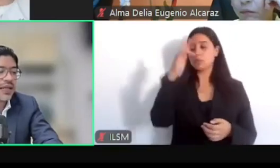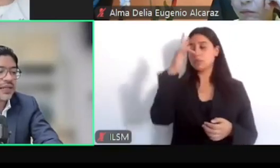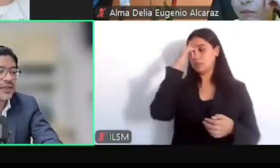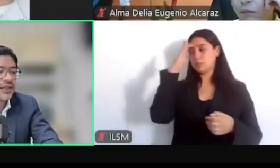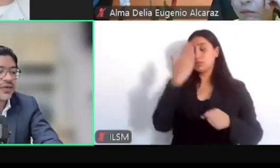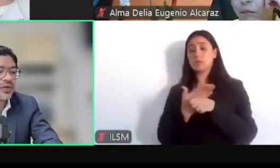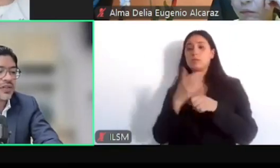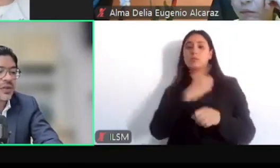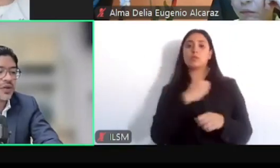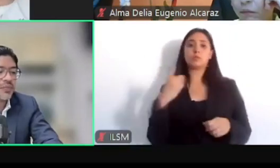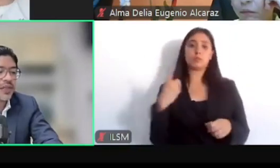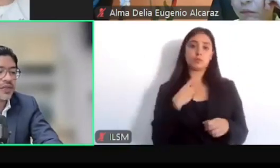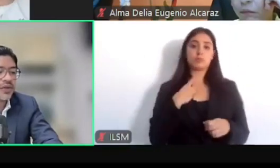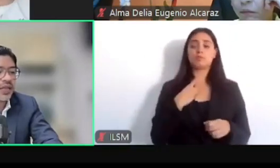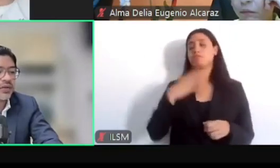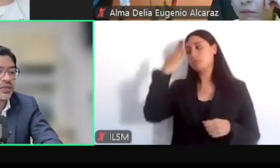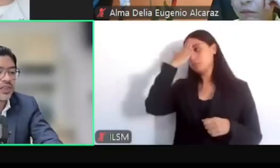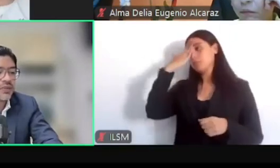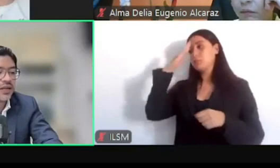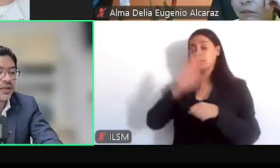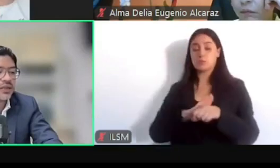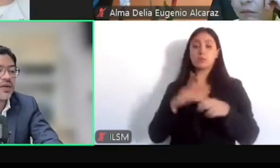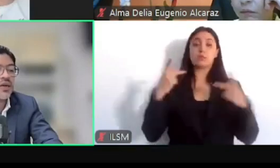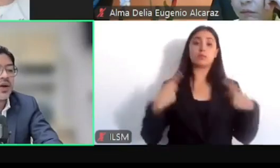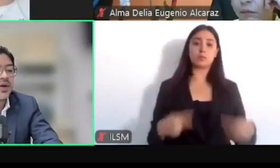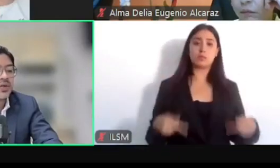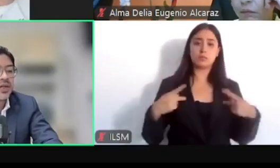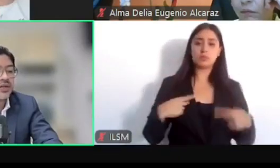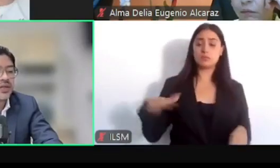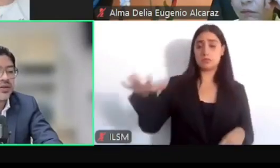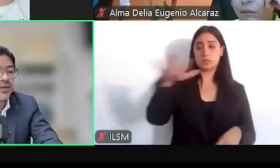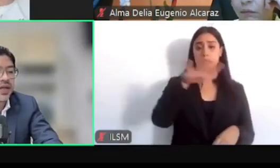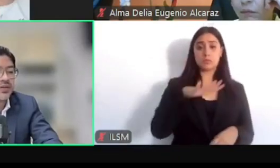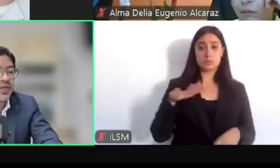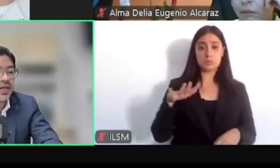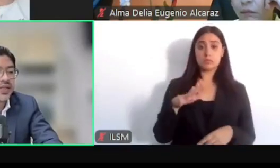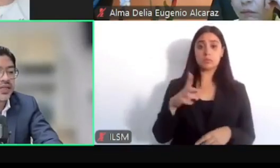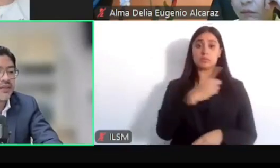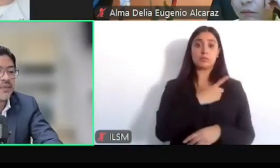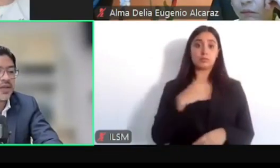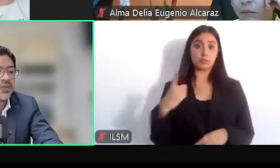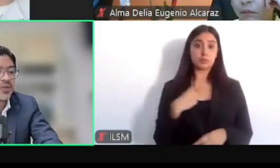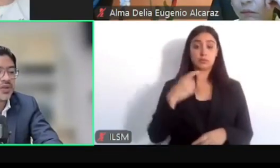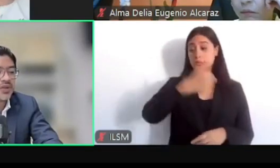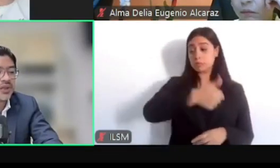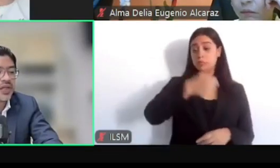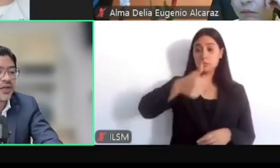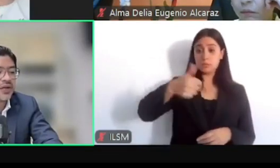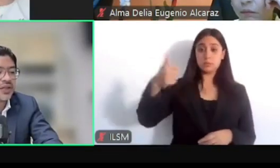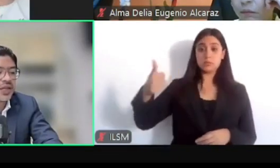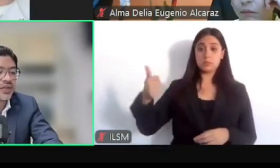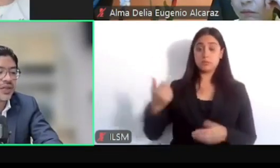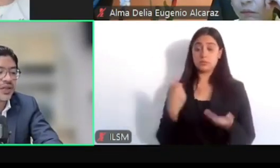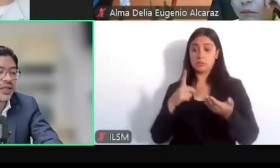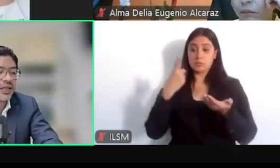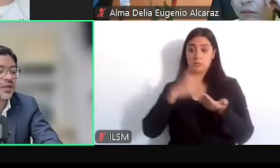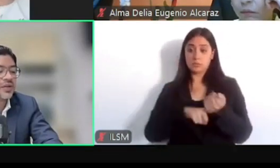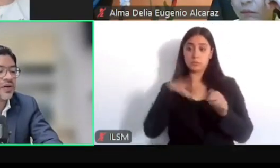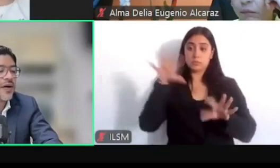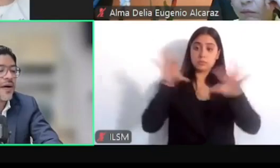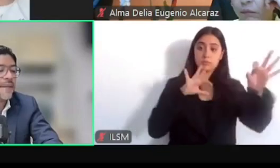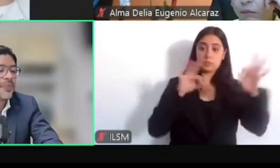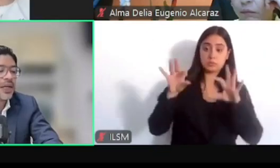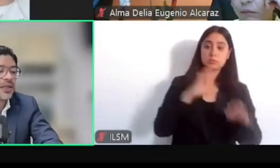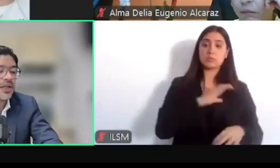obligada a hacer del conocimiento personal de los aspirantes los actos celebrados en cada etapa del proceso interno de selección de